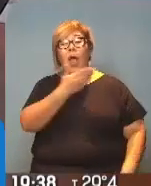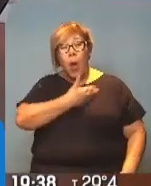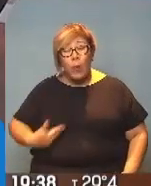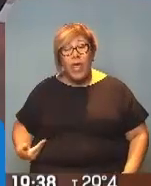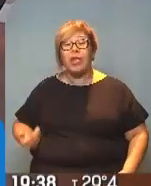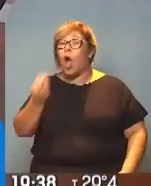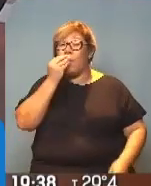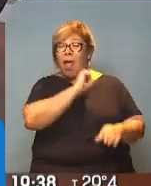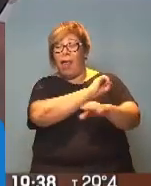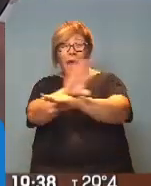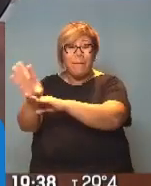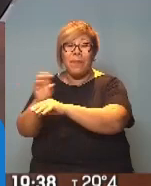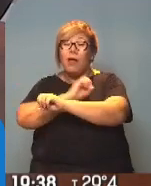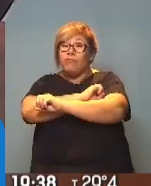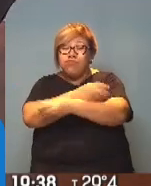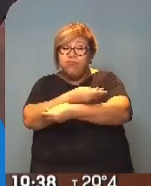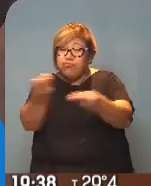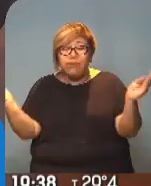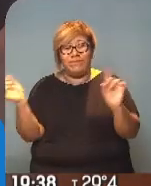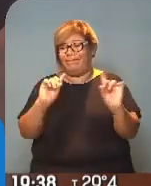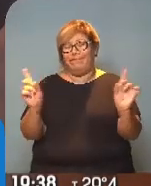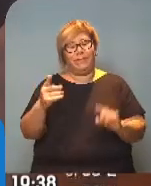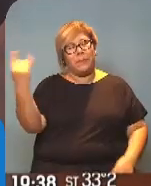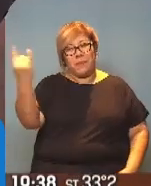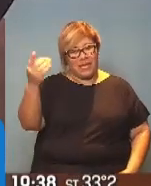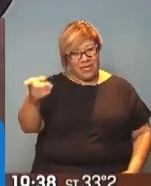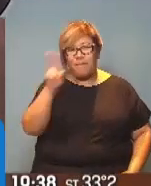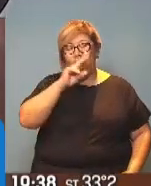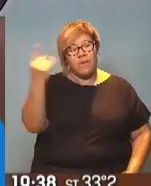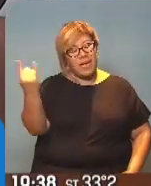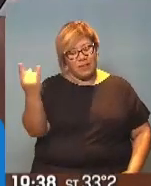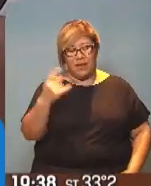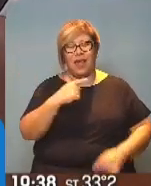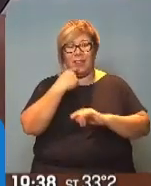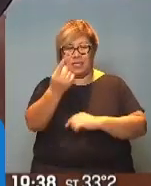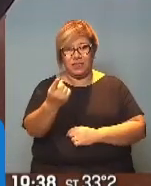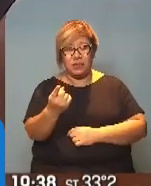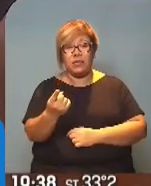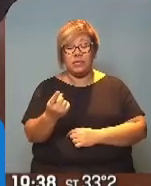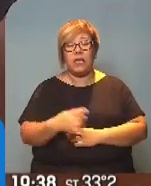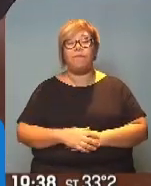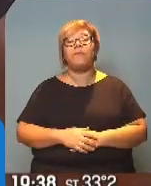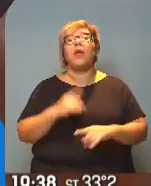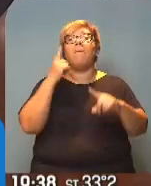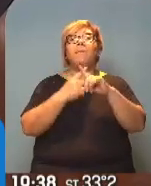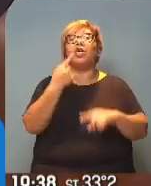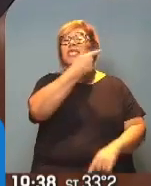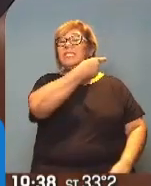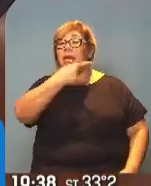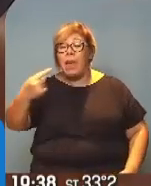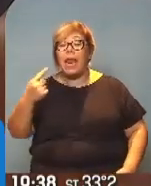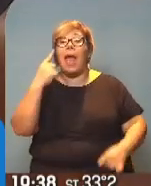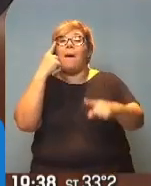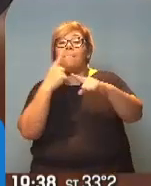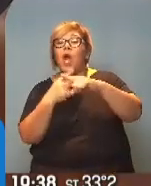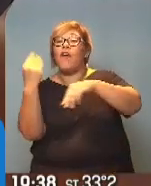cajas CLAP, que es la que entrega el gobierno, en teoría deberían entregarse casi gratis, una por semana, por familia. Se